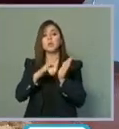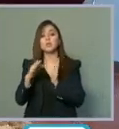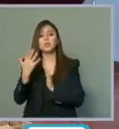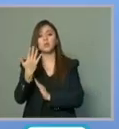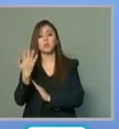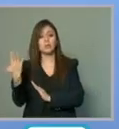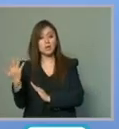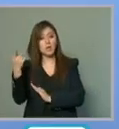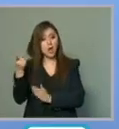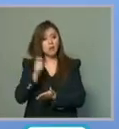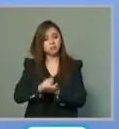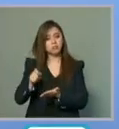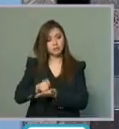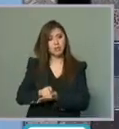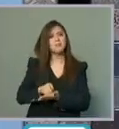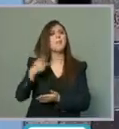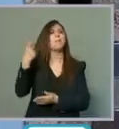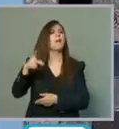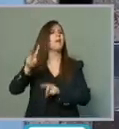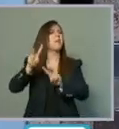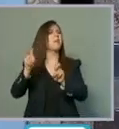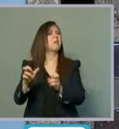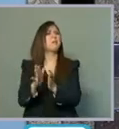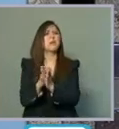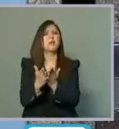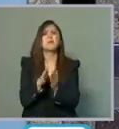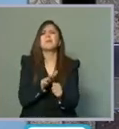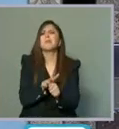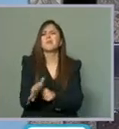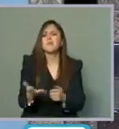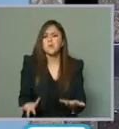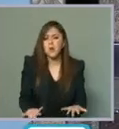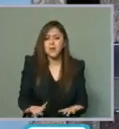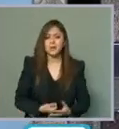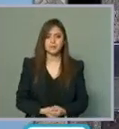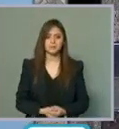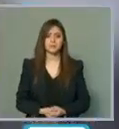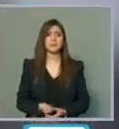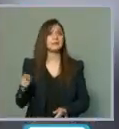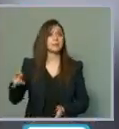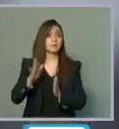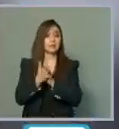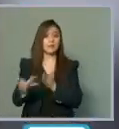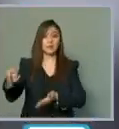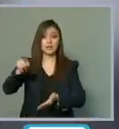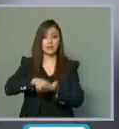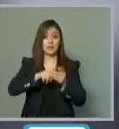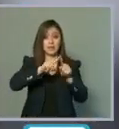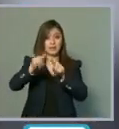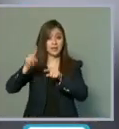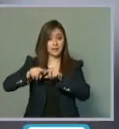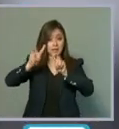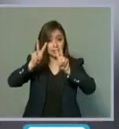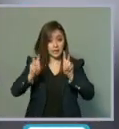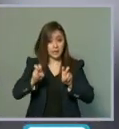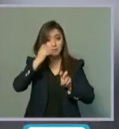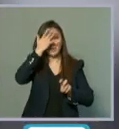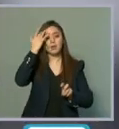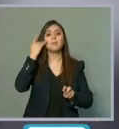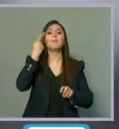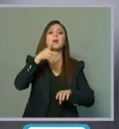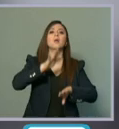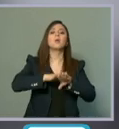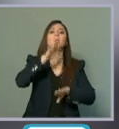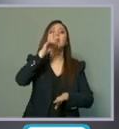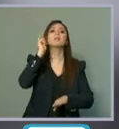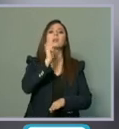de qué trata Doctor Zhivago? Doctor Zhivago, así que en realidad trata de muchas cosas, pero lo que más es conocido es la anécdota del enamoramiento